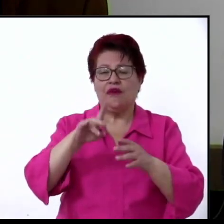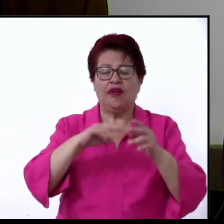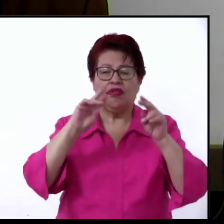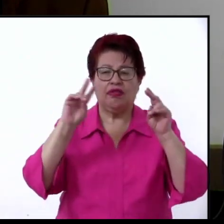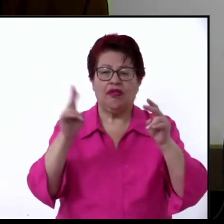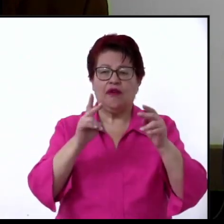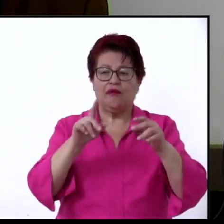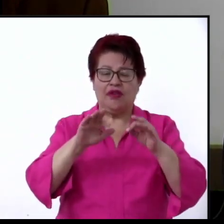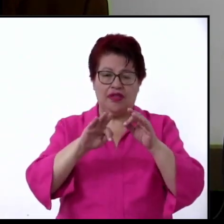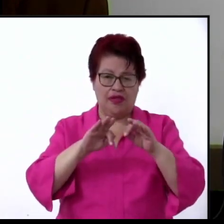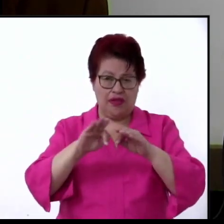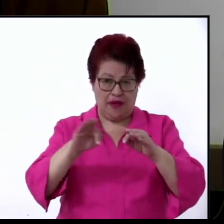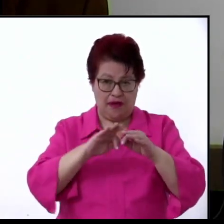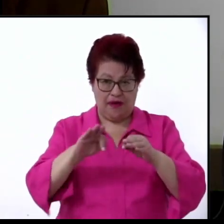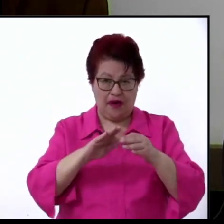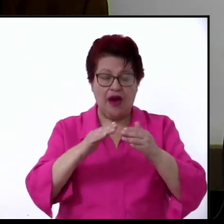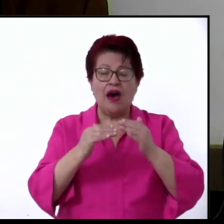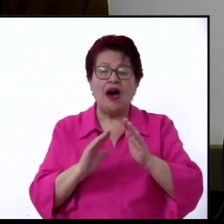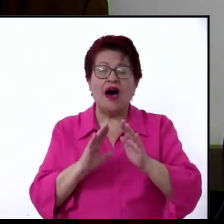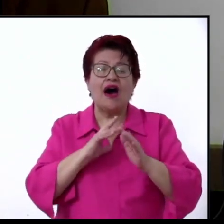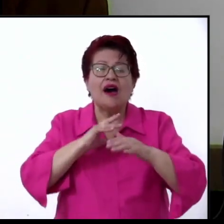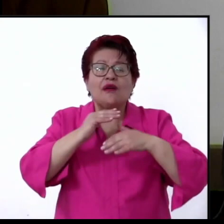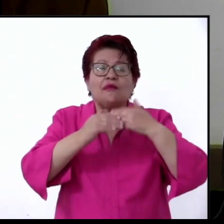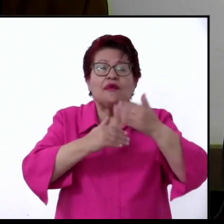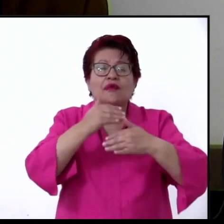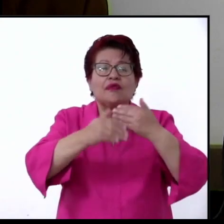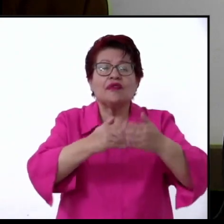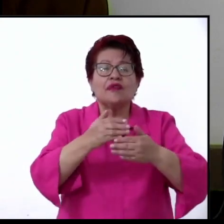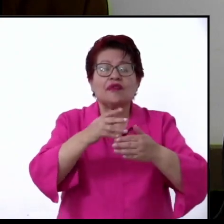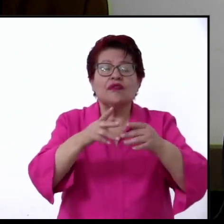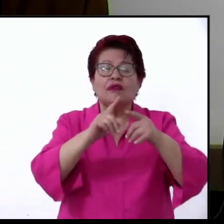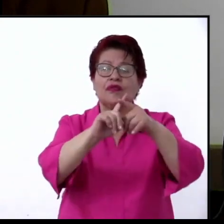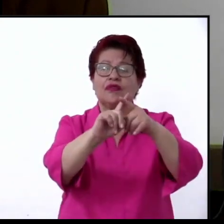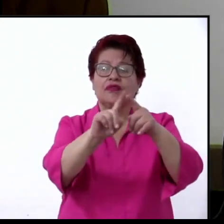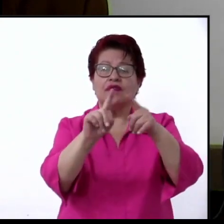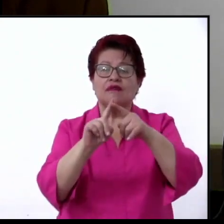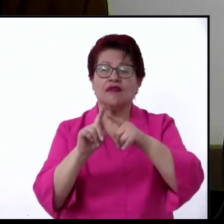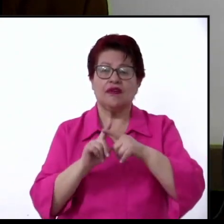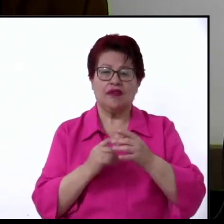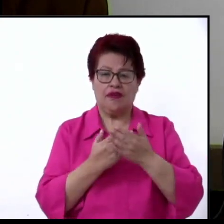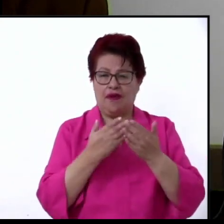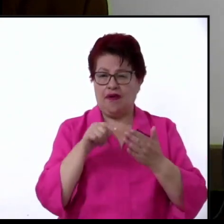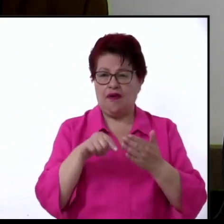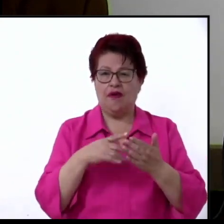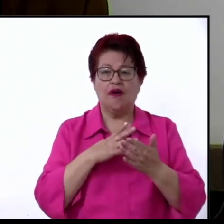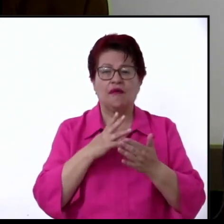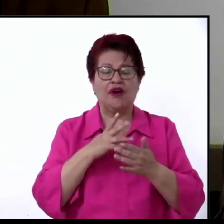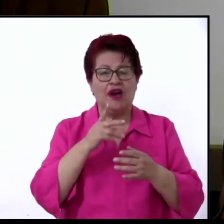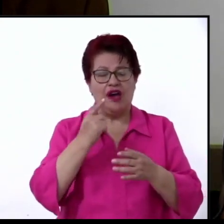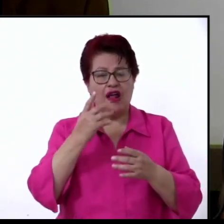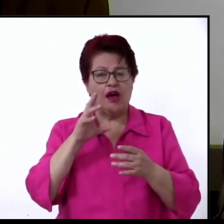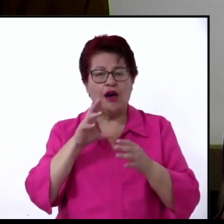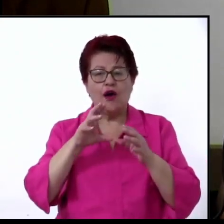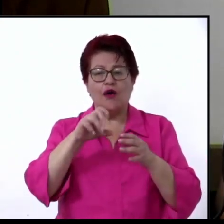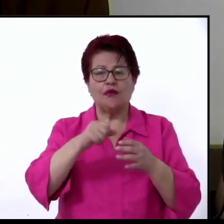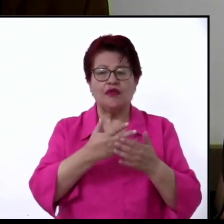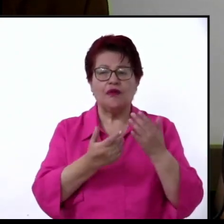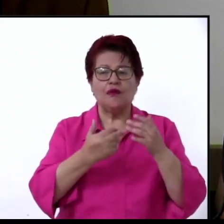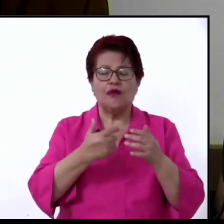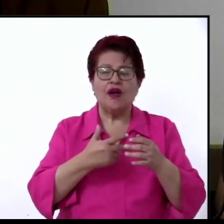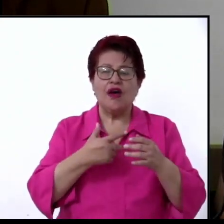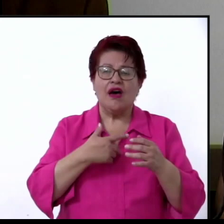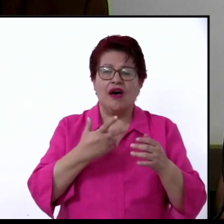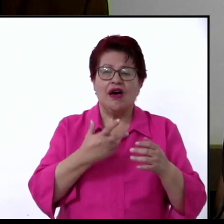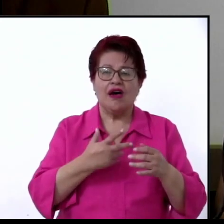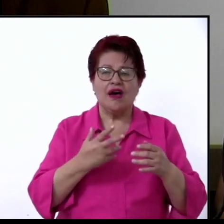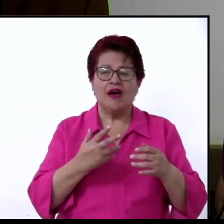Tenemos procesos absolutamente distintos hoy en día. Para poder obtener una conciliación tenemos